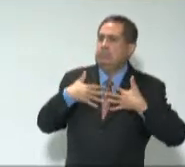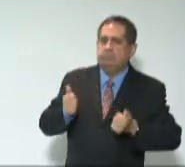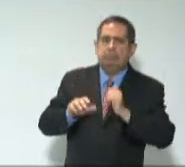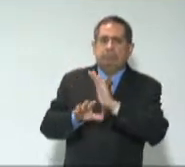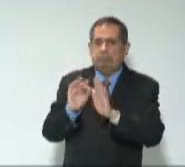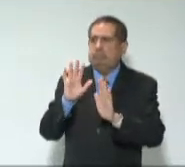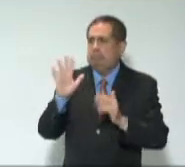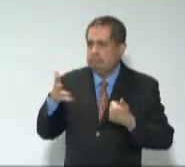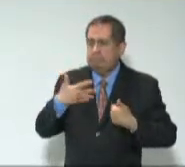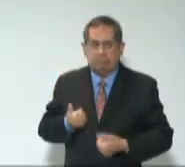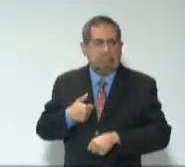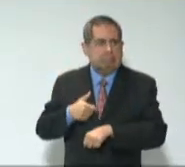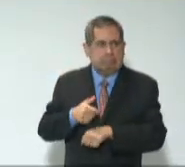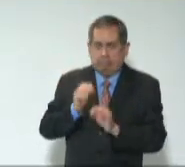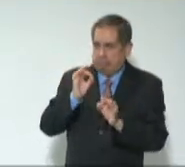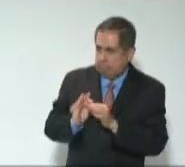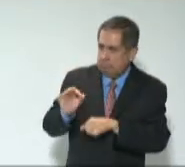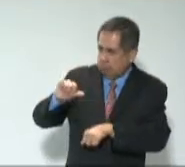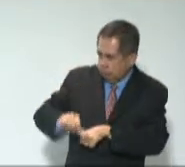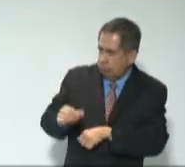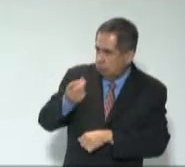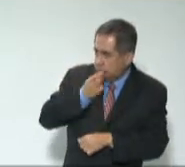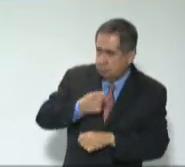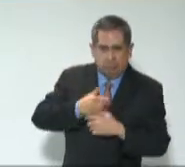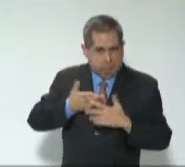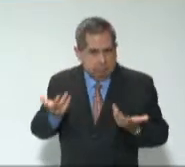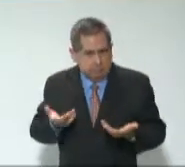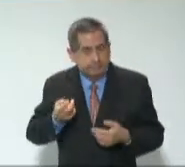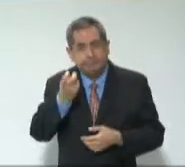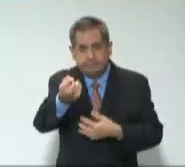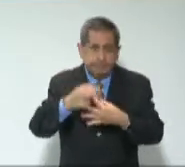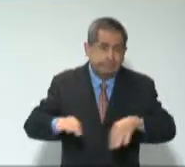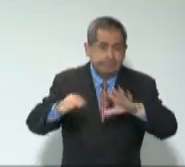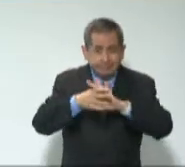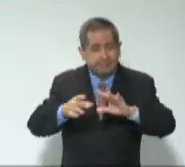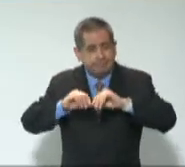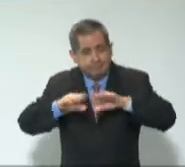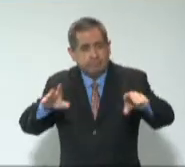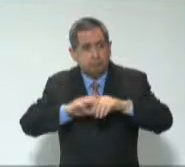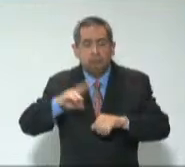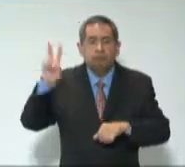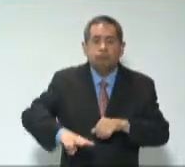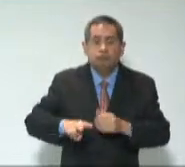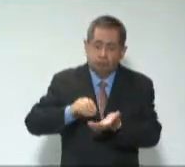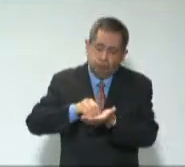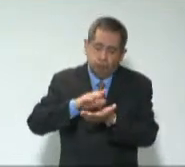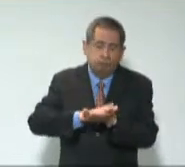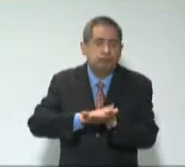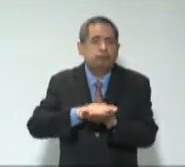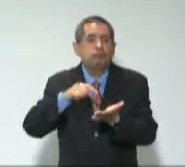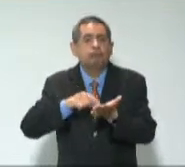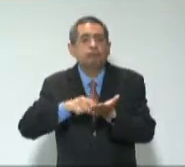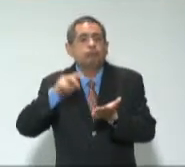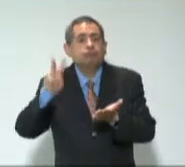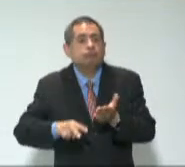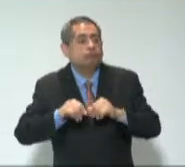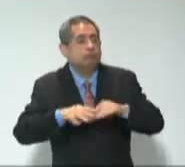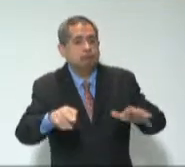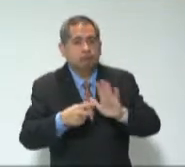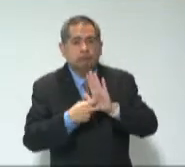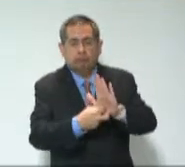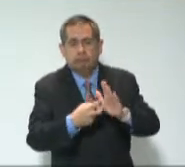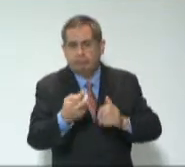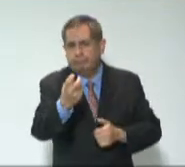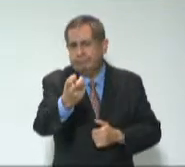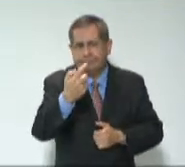tiempo real es muy importante acceder en todo momento a a datos reales mire les voy a poner un ejemplo eh